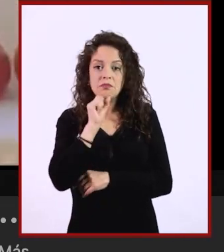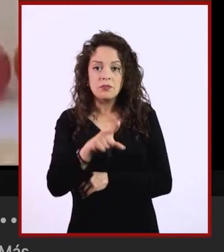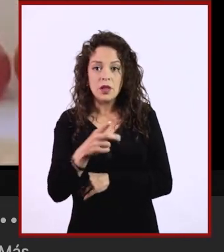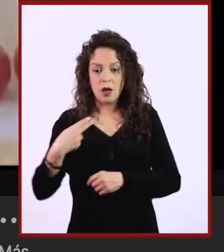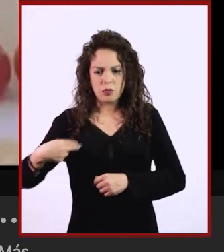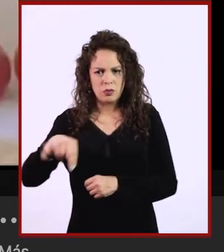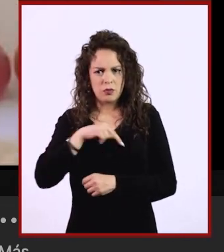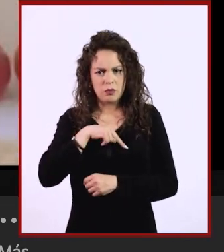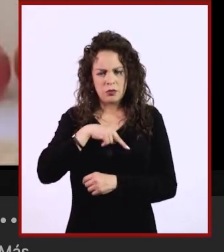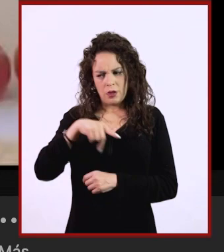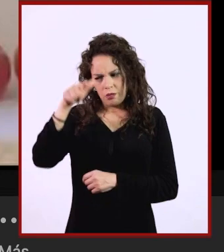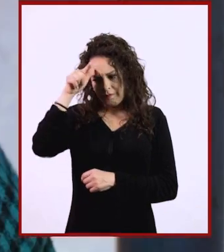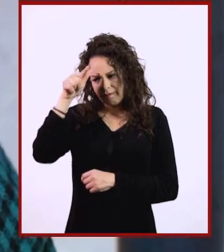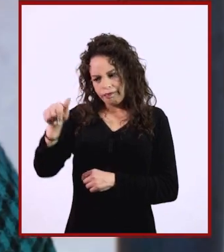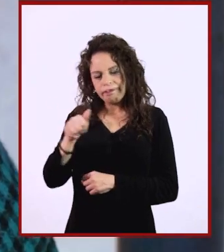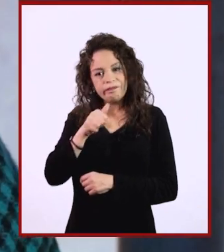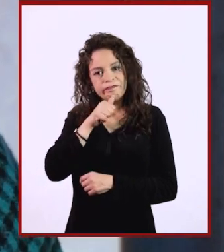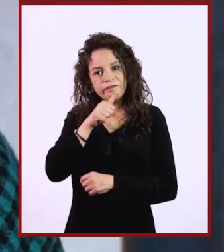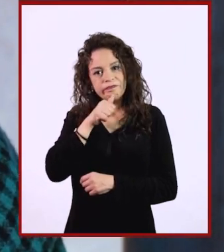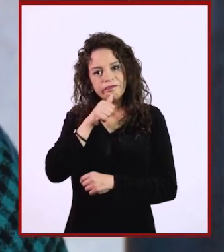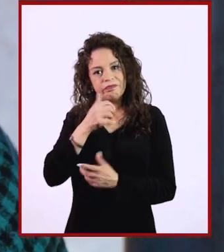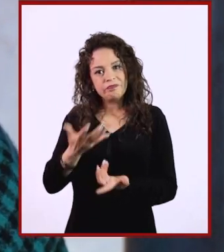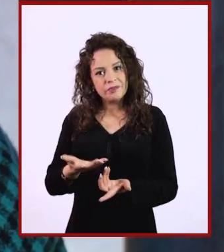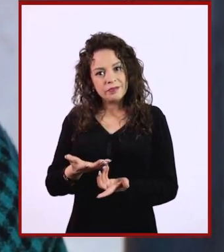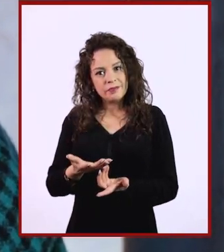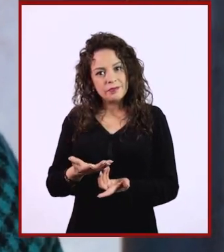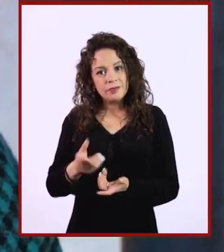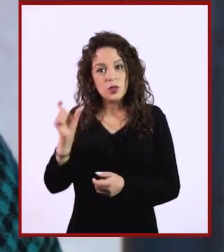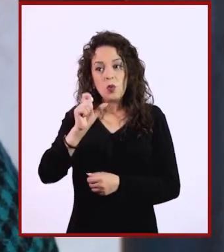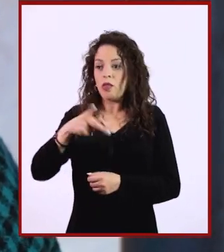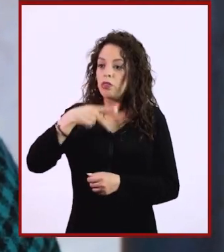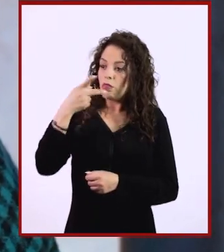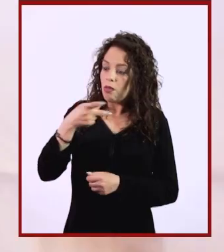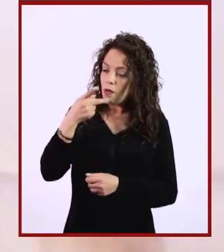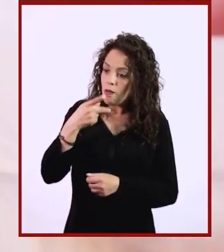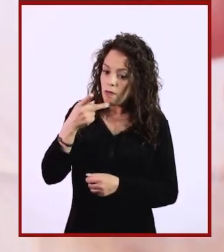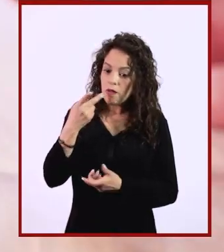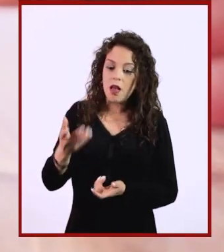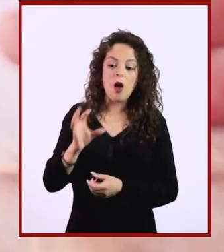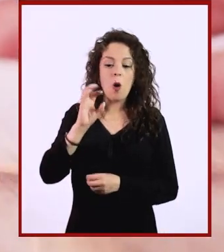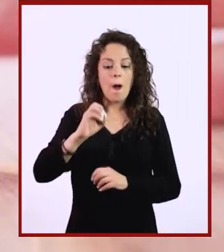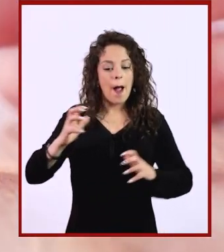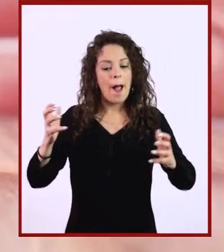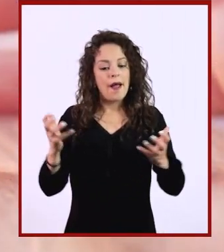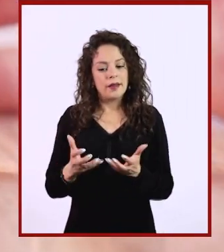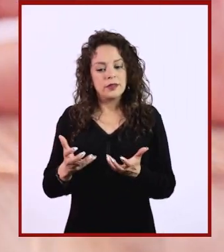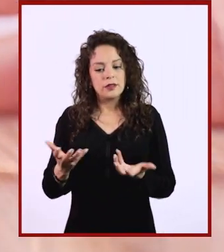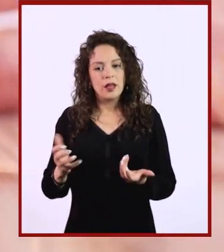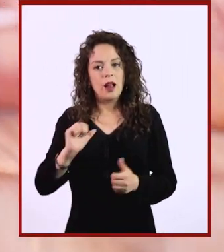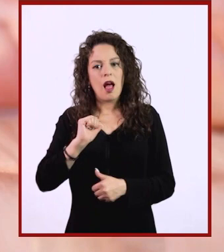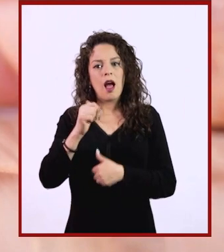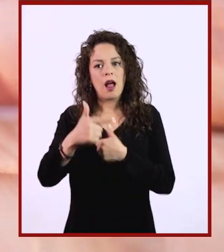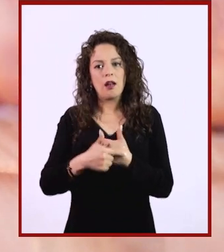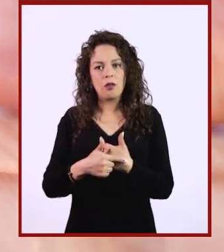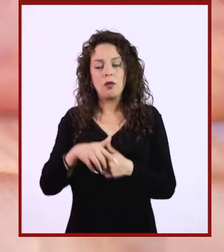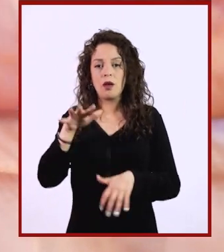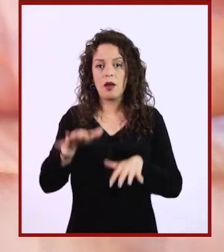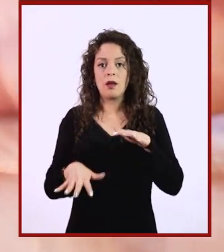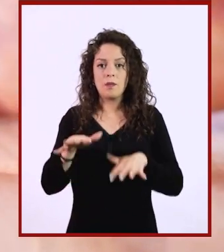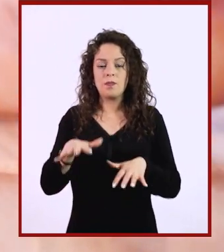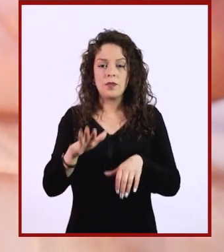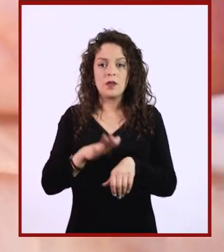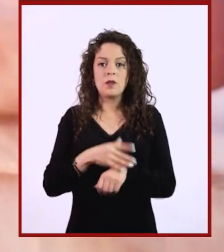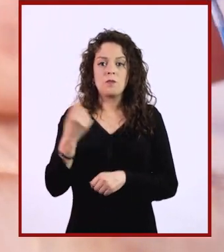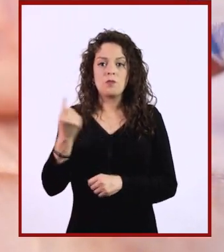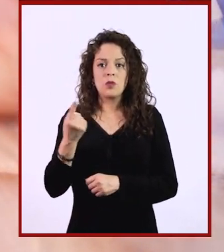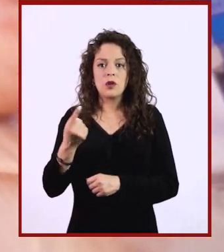sido conscientes de ver, ¿no? Cuando hablamos o cuando actuamos de cierta manera es muchas veces porque lo